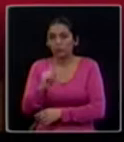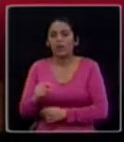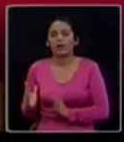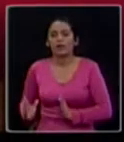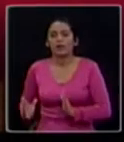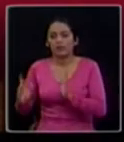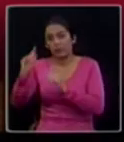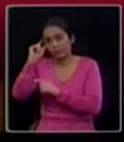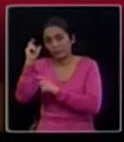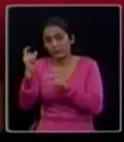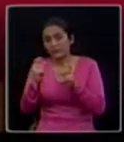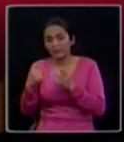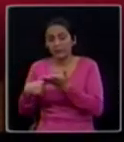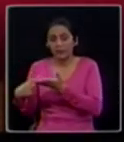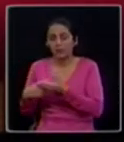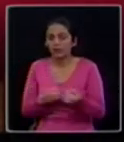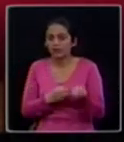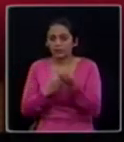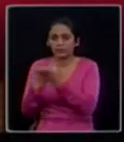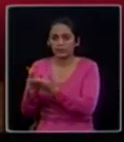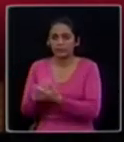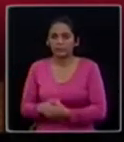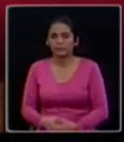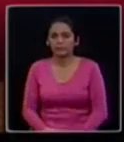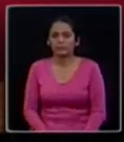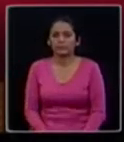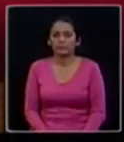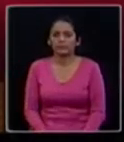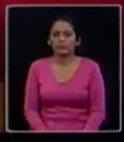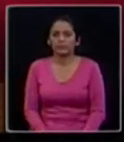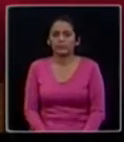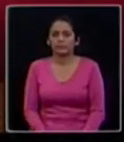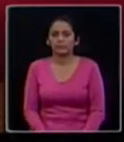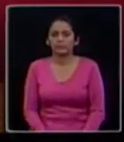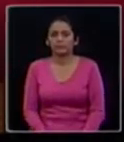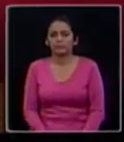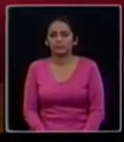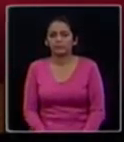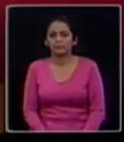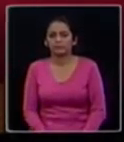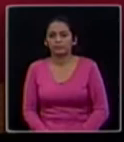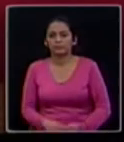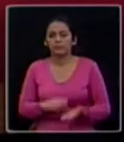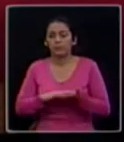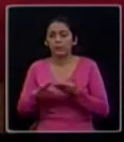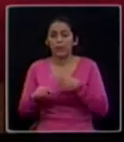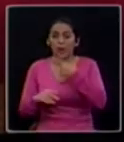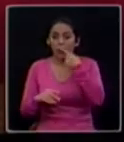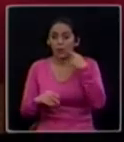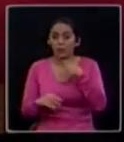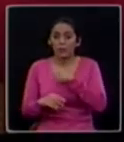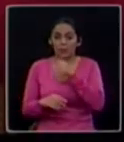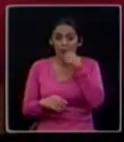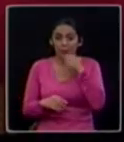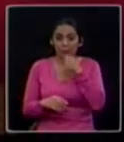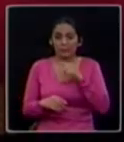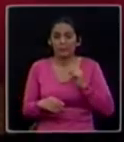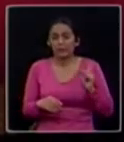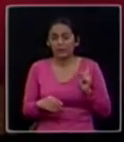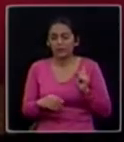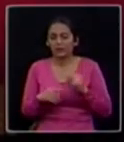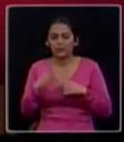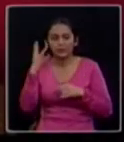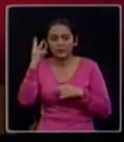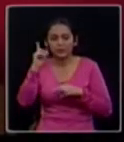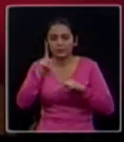entonces se sienten frustrados que de pronto presentaron en la fiscalía y ahí murieron. No, hay muchas de ellas todavía, Javier, muchas de ellas todavía se